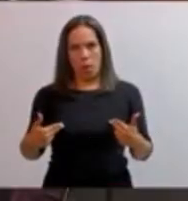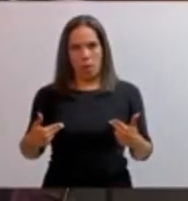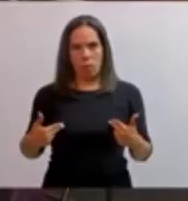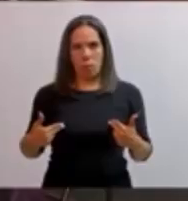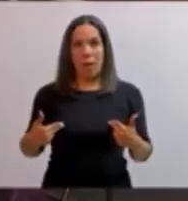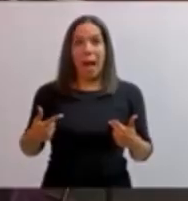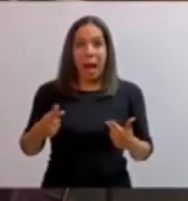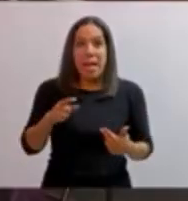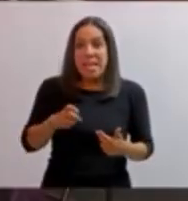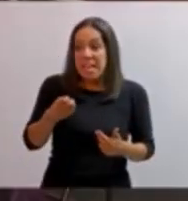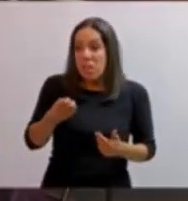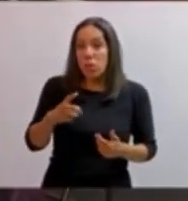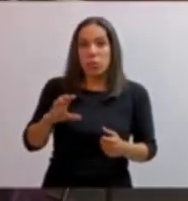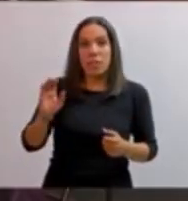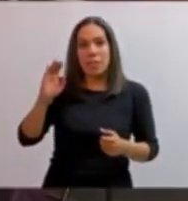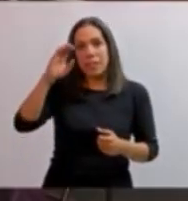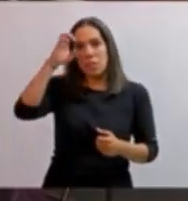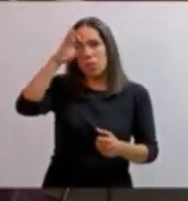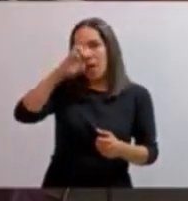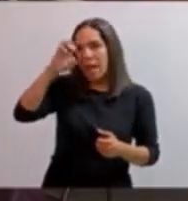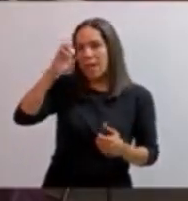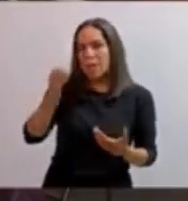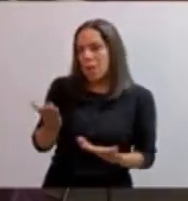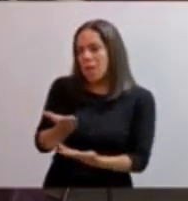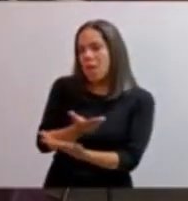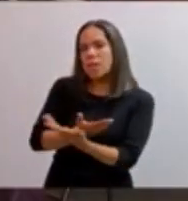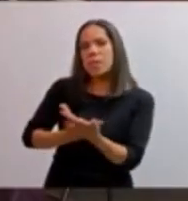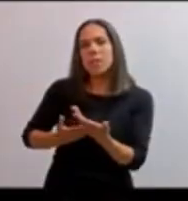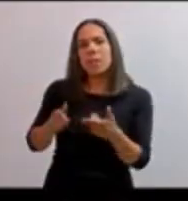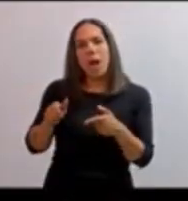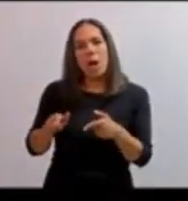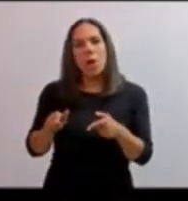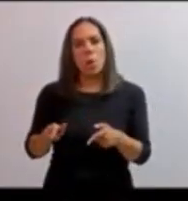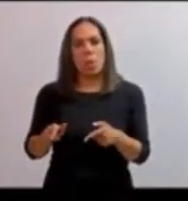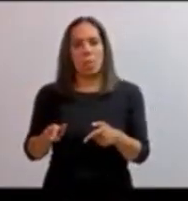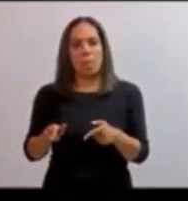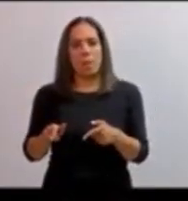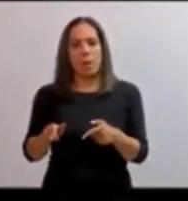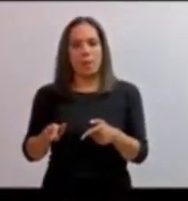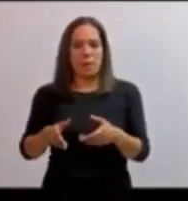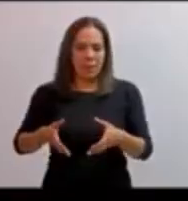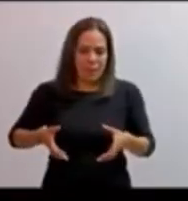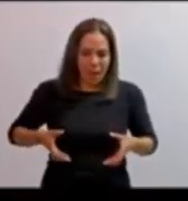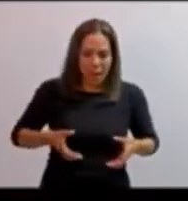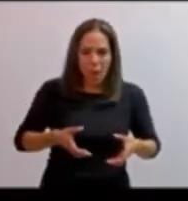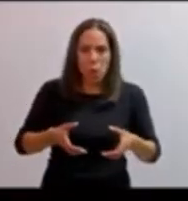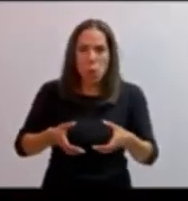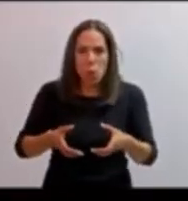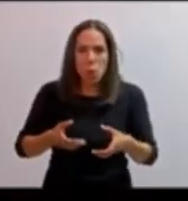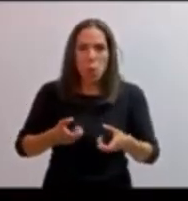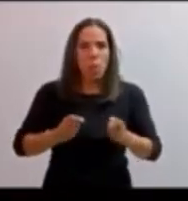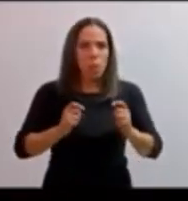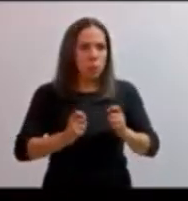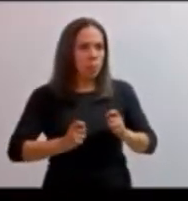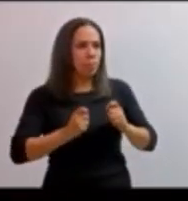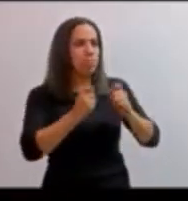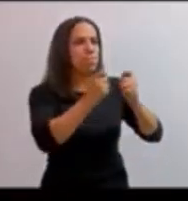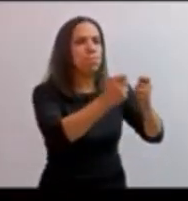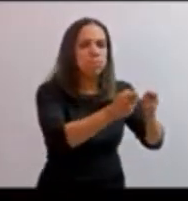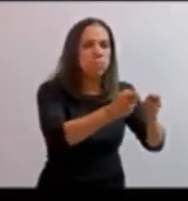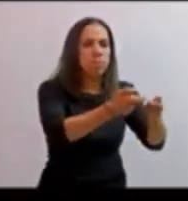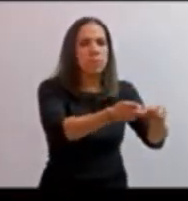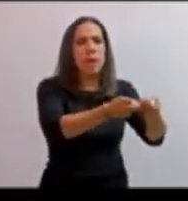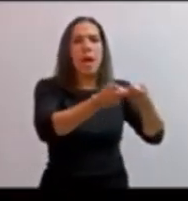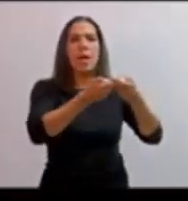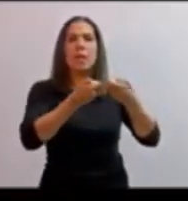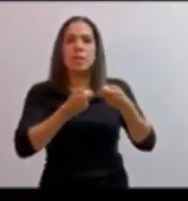experiencia y transita en torno a ese intercambio coincidente que tiene de todas